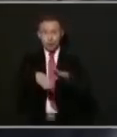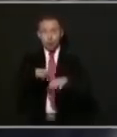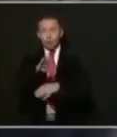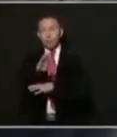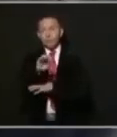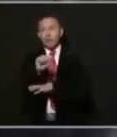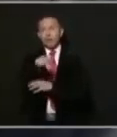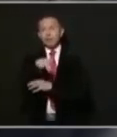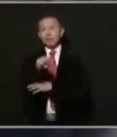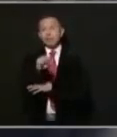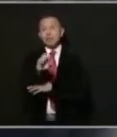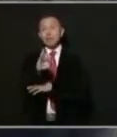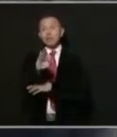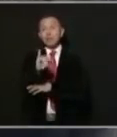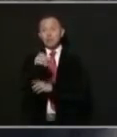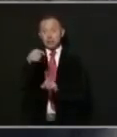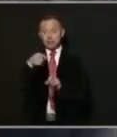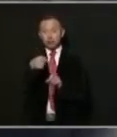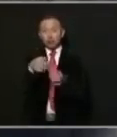Bienestar